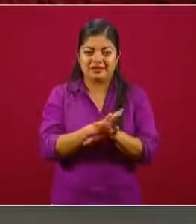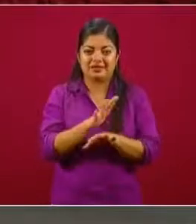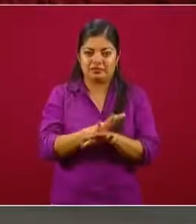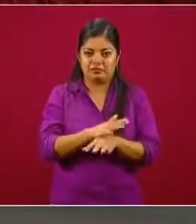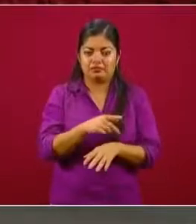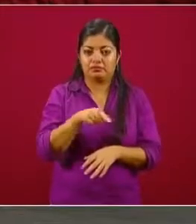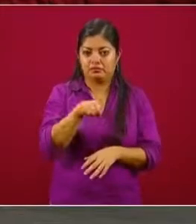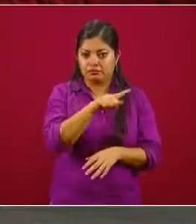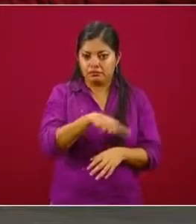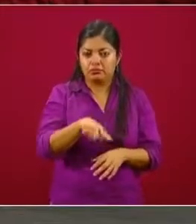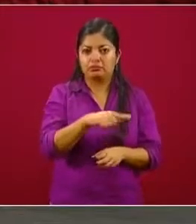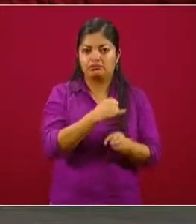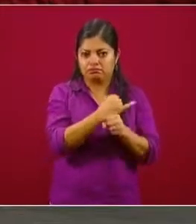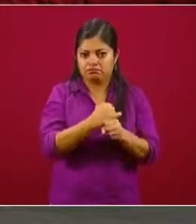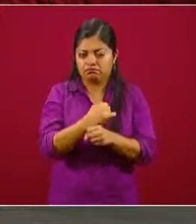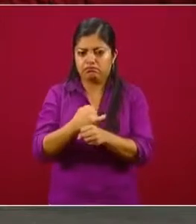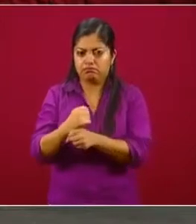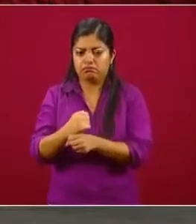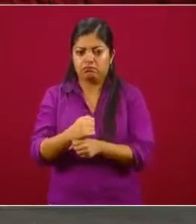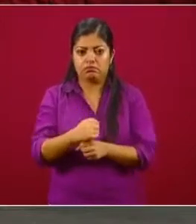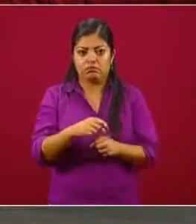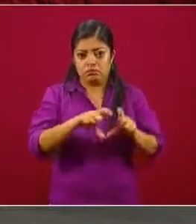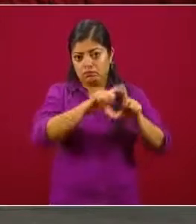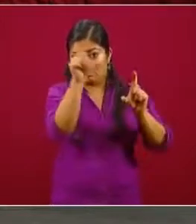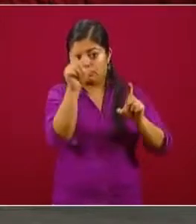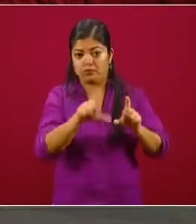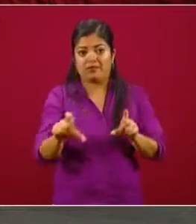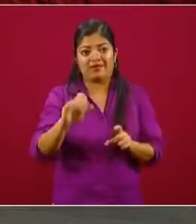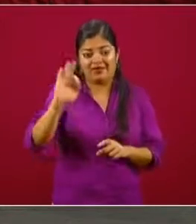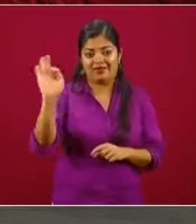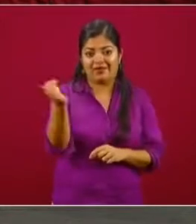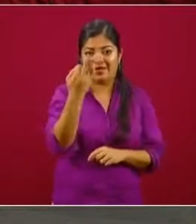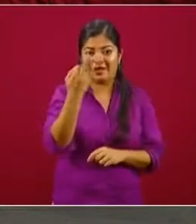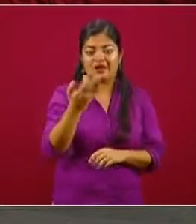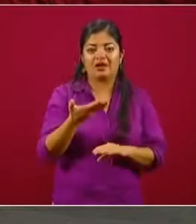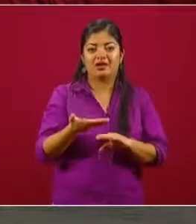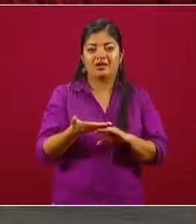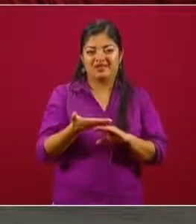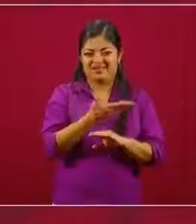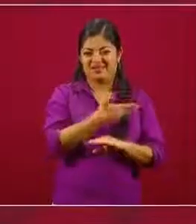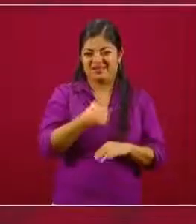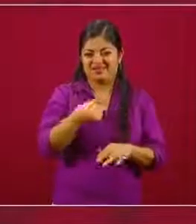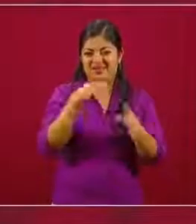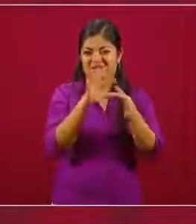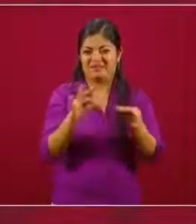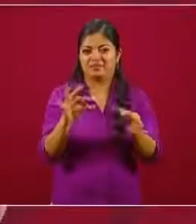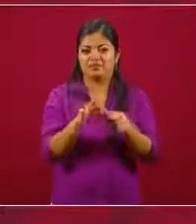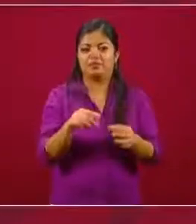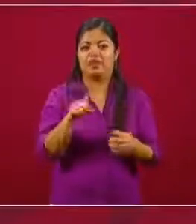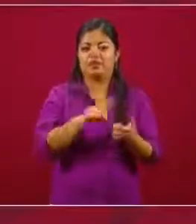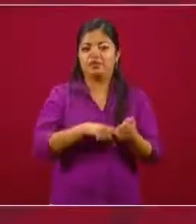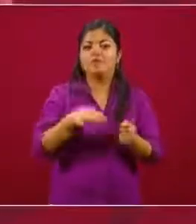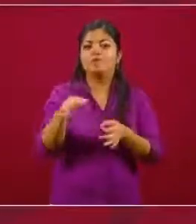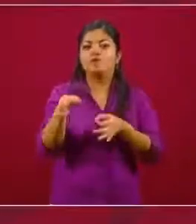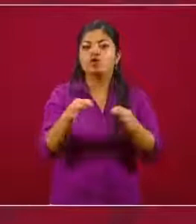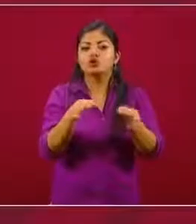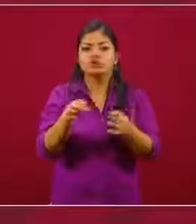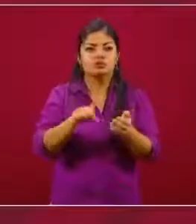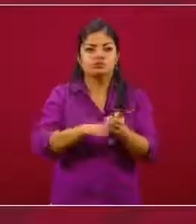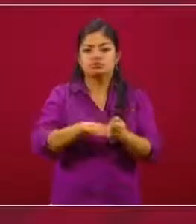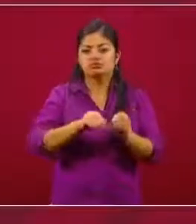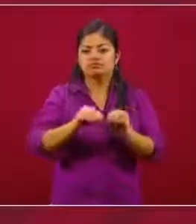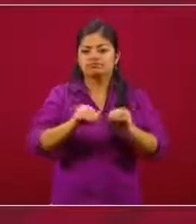análoga a nivel federal, los hemos identificado con los criterios ya comentados. Son municipios generalmente dispersos